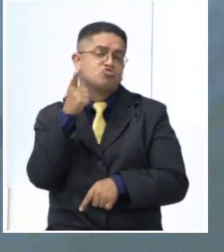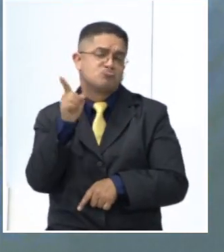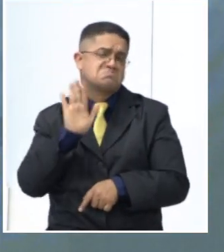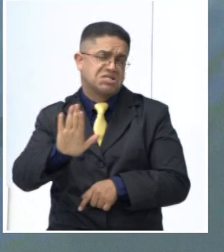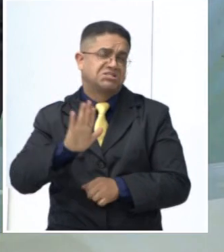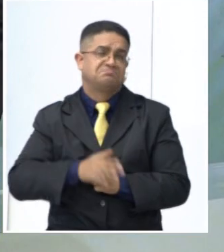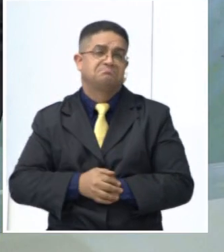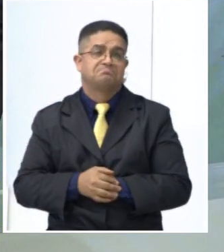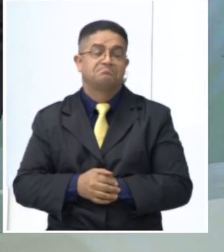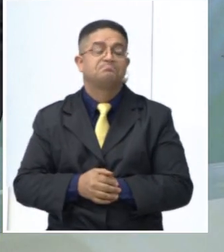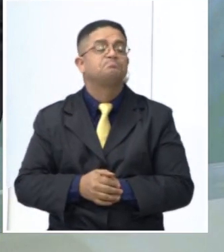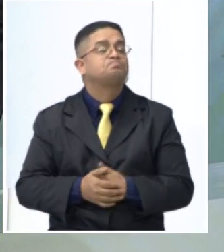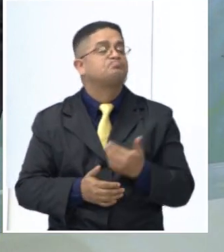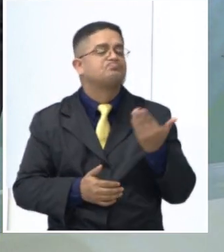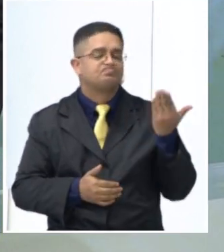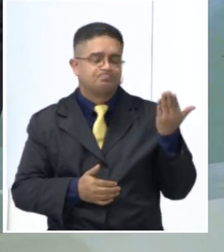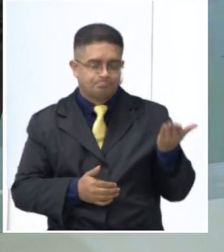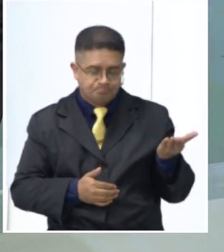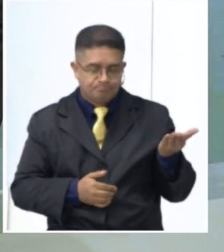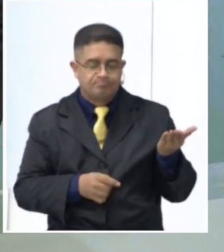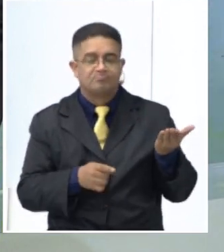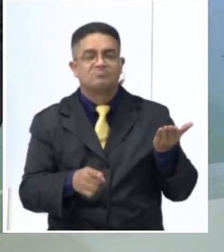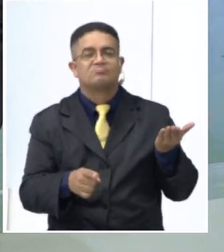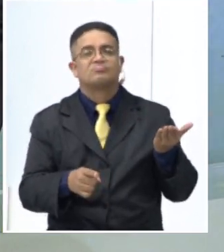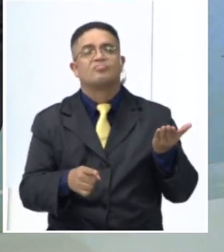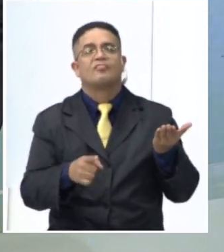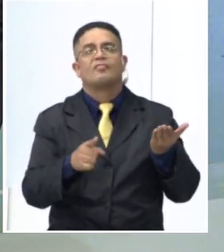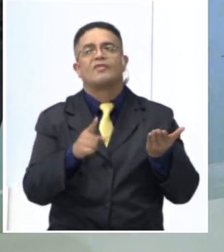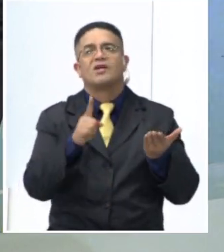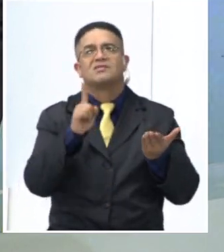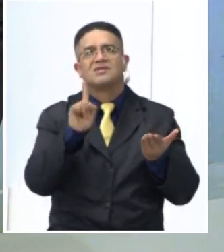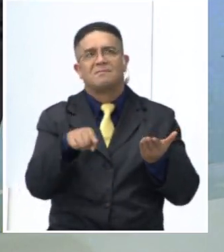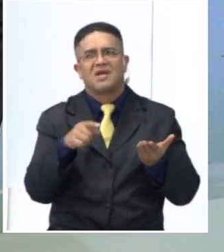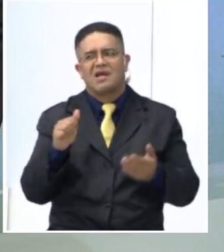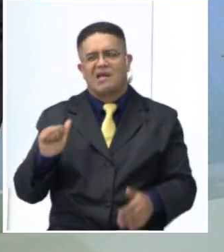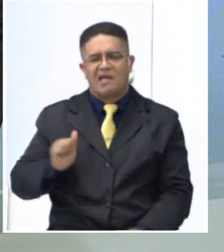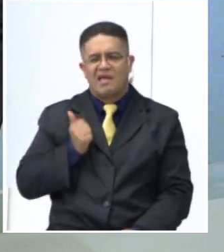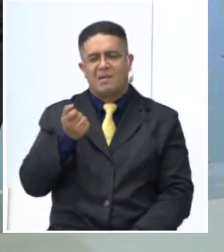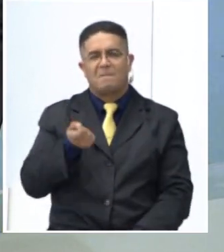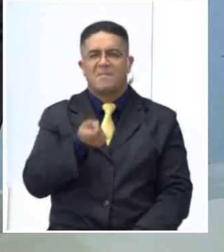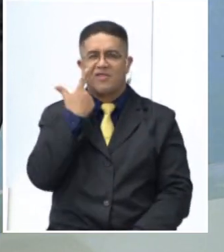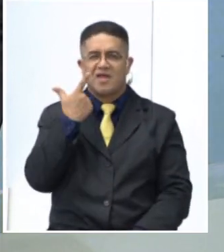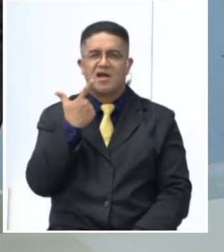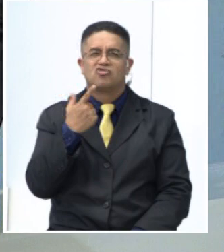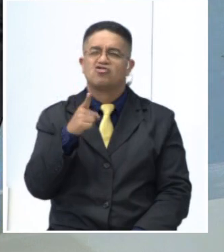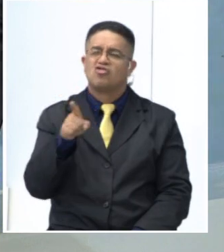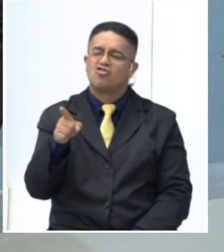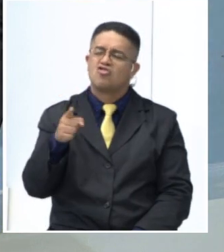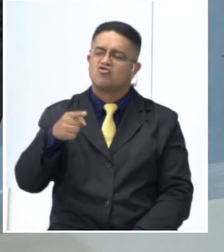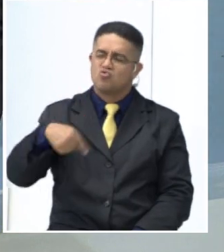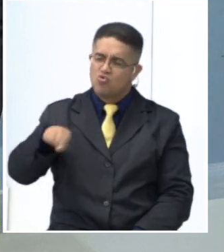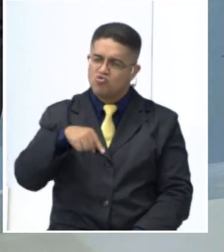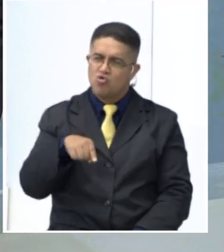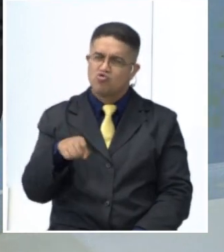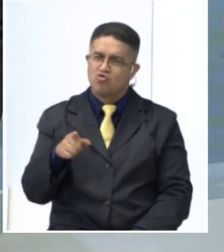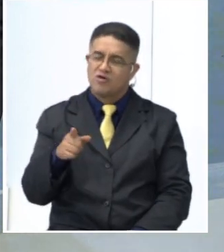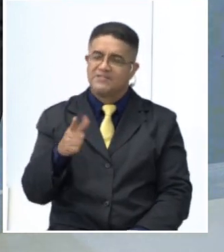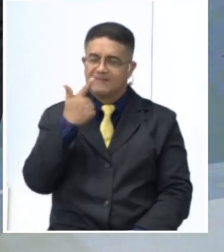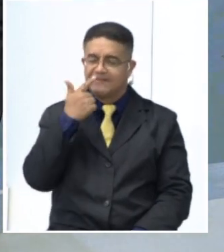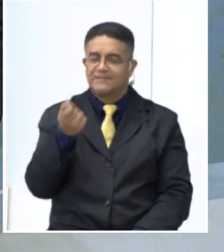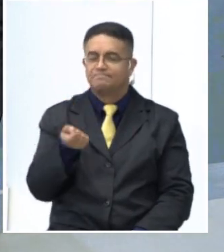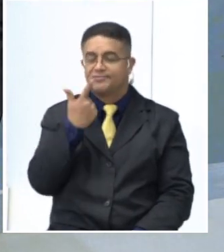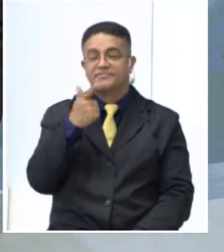utiliza. Generalmente, doctor, cuando hablamos de automedicación, muchas veces solemos recurrir a todo lo que son